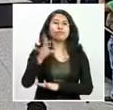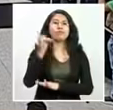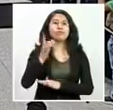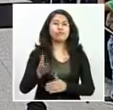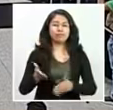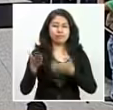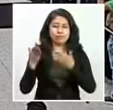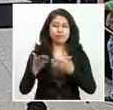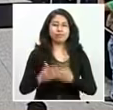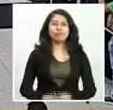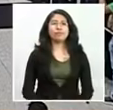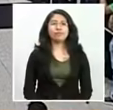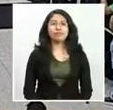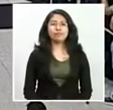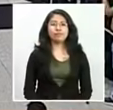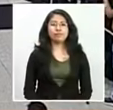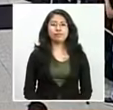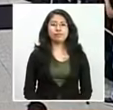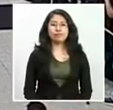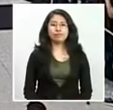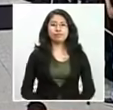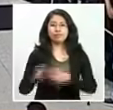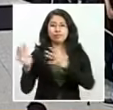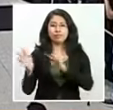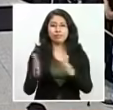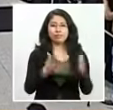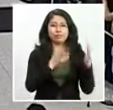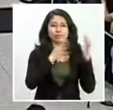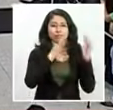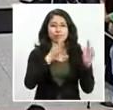Luis Alberto Arce Catacora.